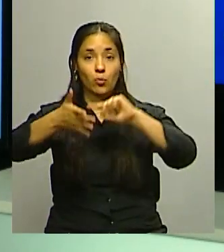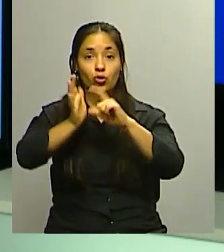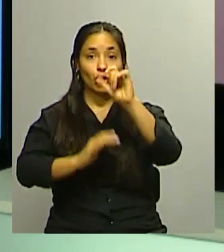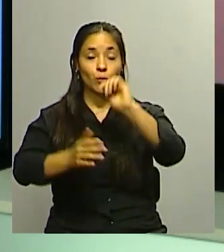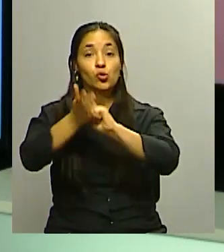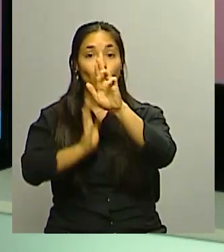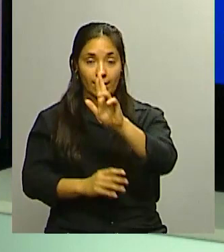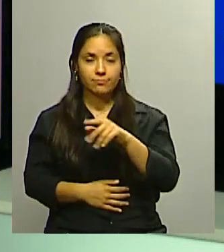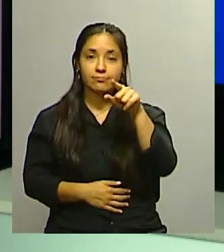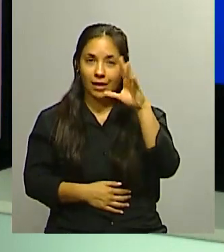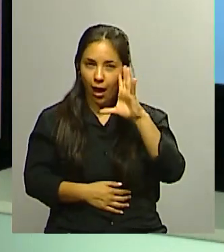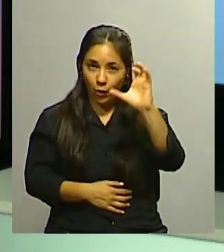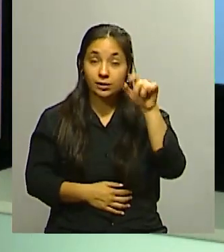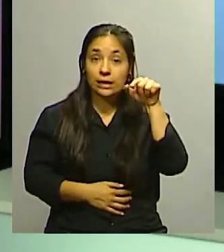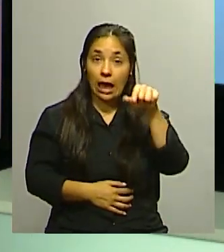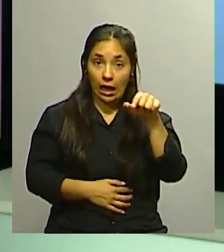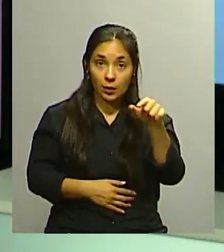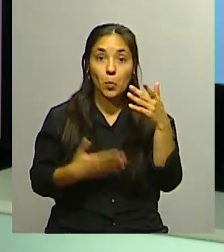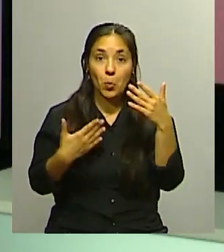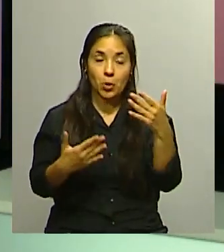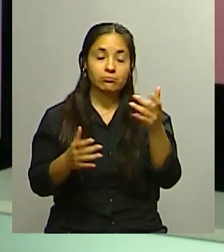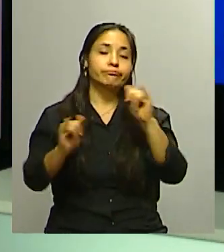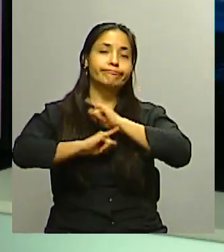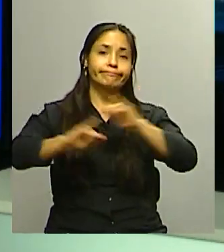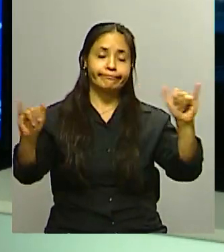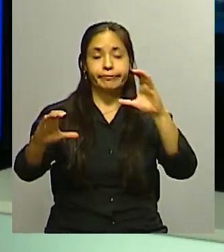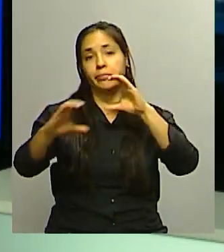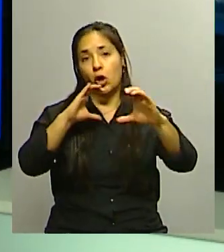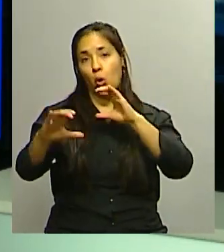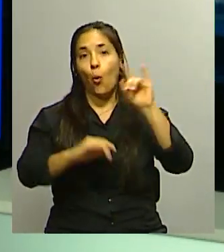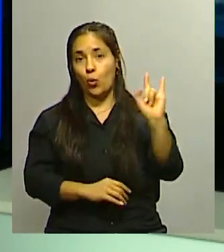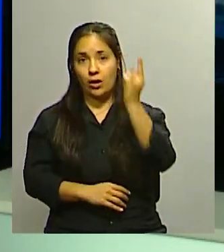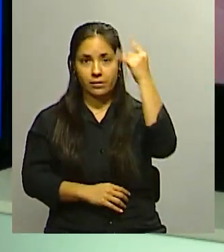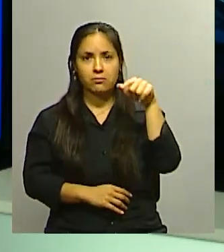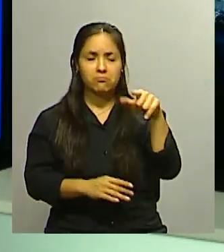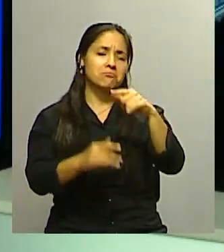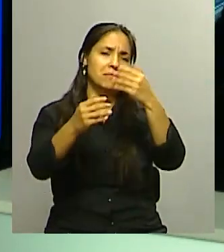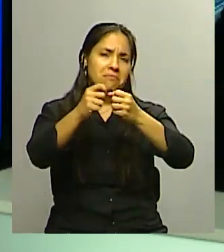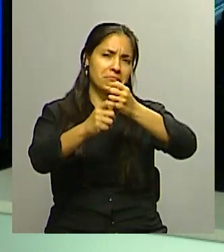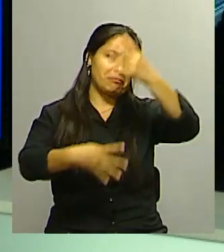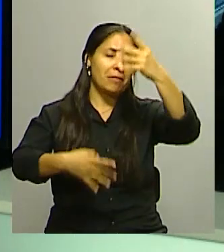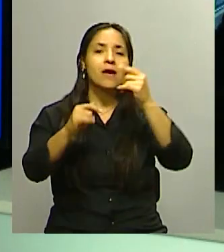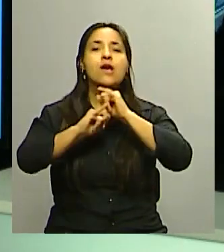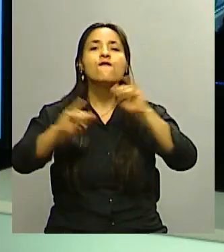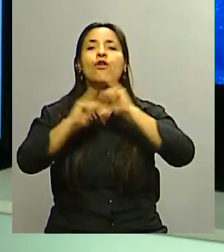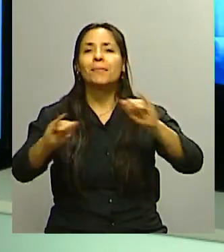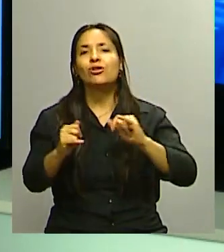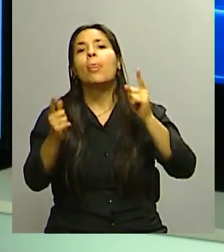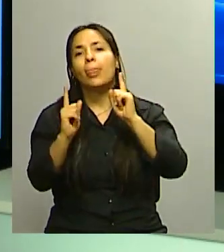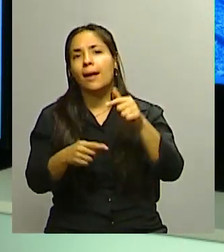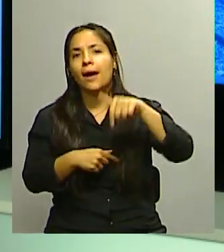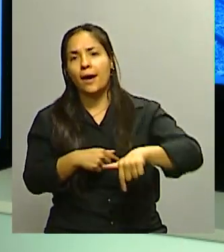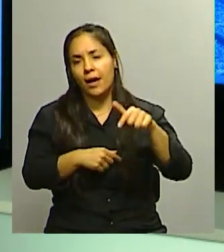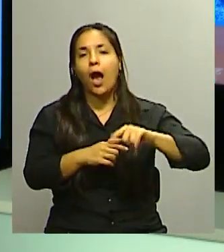www.unidiversidad.com.ar. Recuerden, es el portal de los medios de la universidad donde ustedes van a encontrar mucho contenido y por supuesto las notas que hacemos aquí en